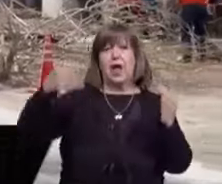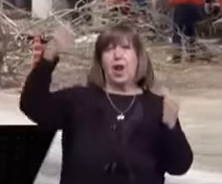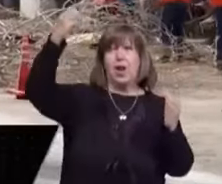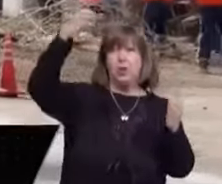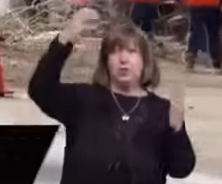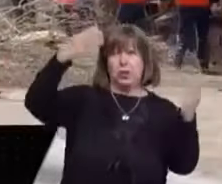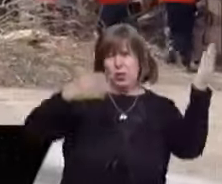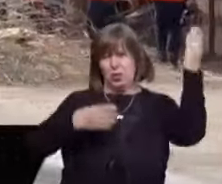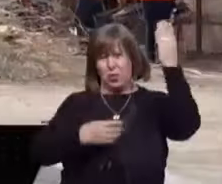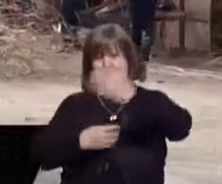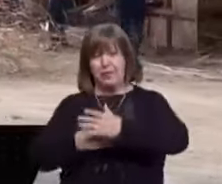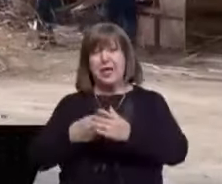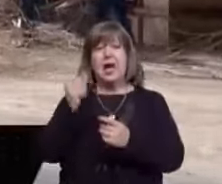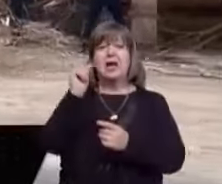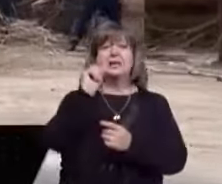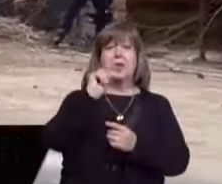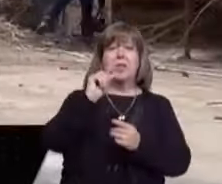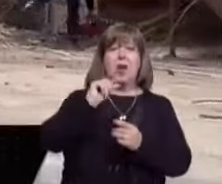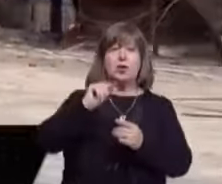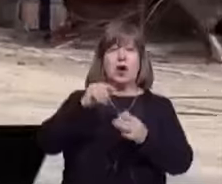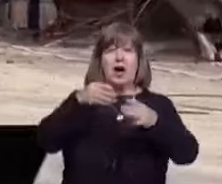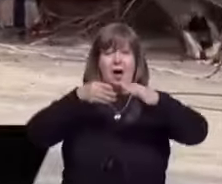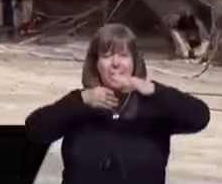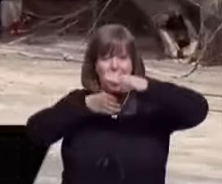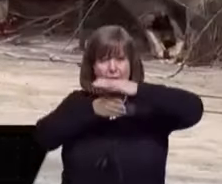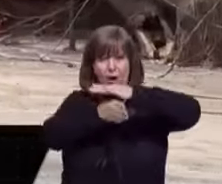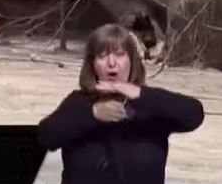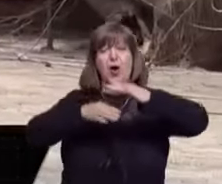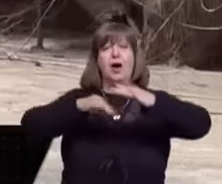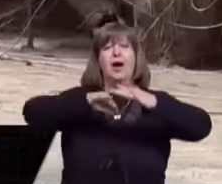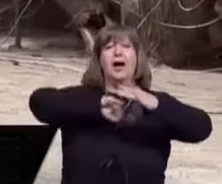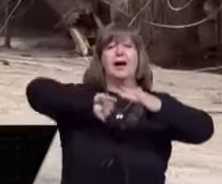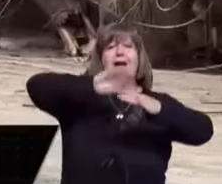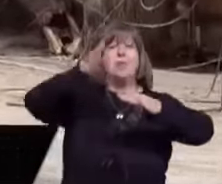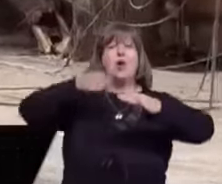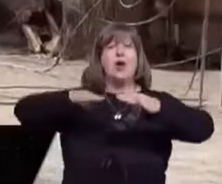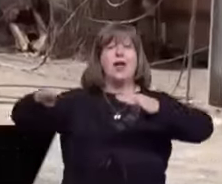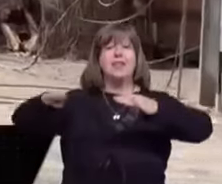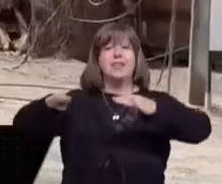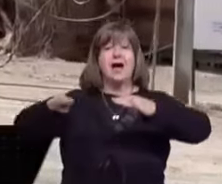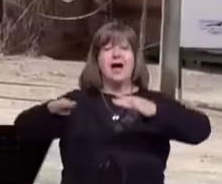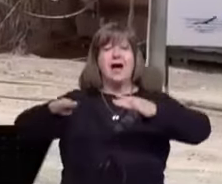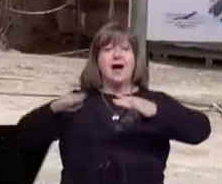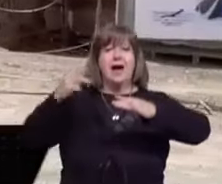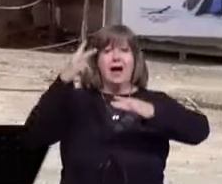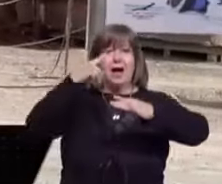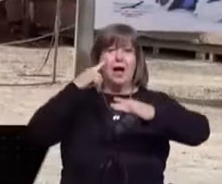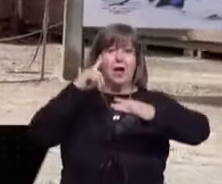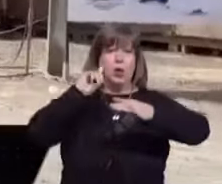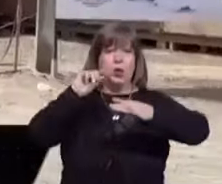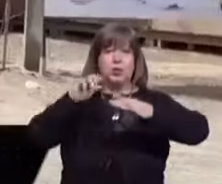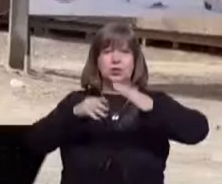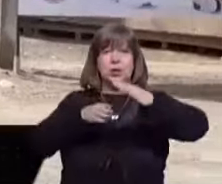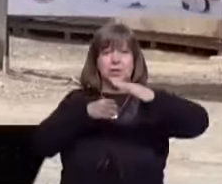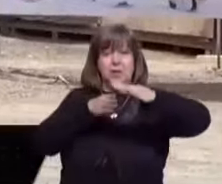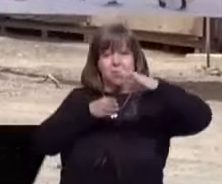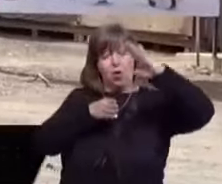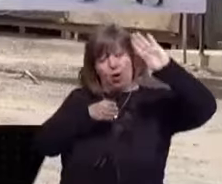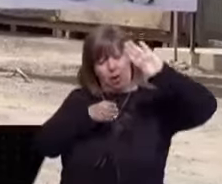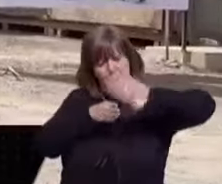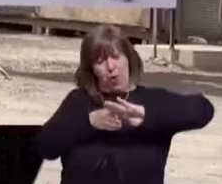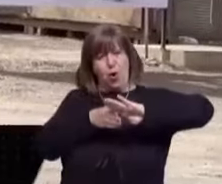sacado una camioneta Hilux que fue impactada en la parte de adelante, por